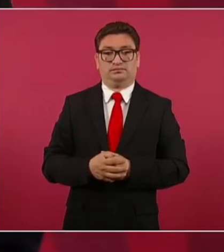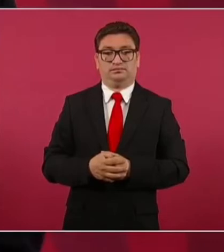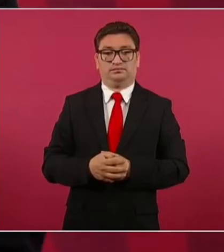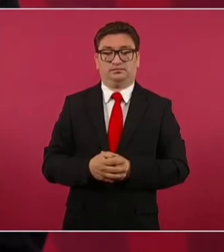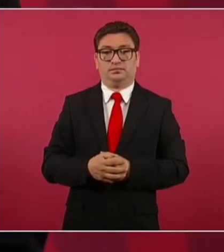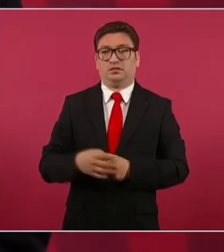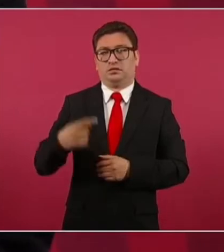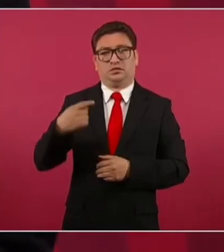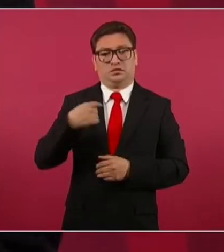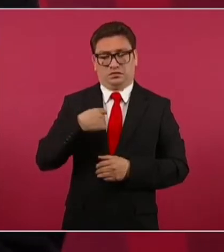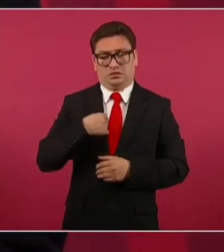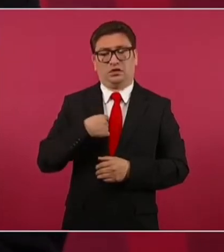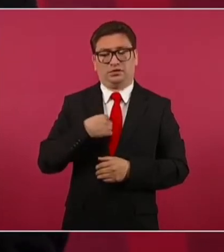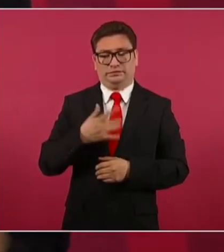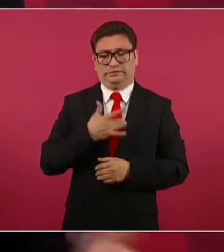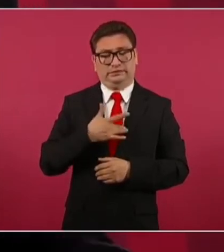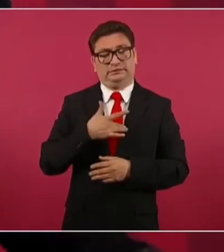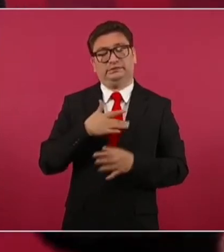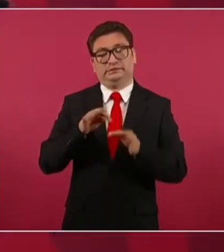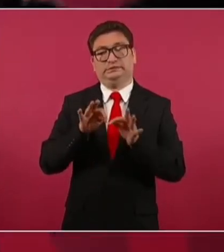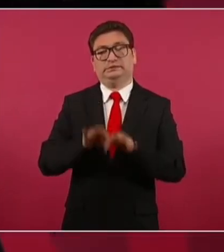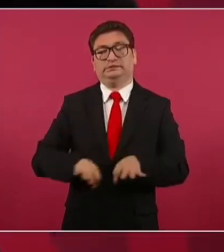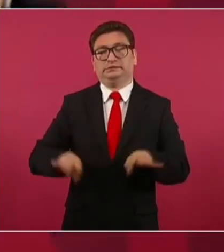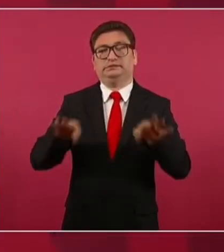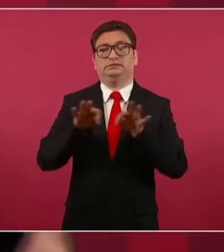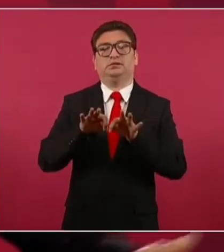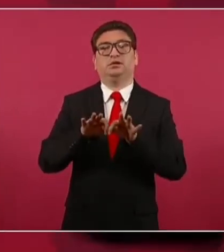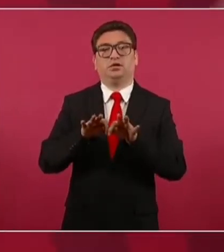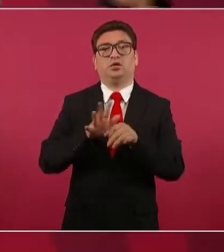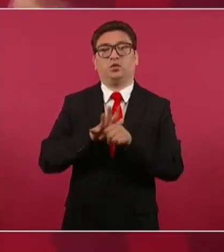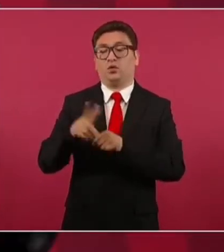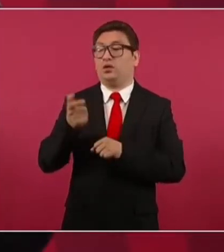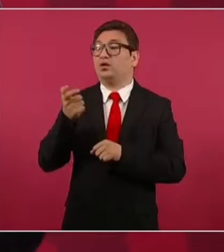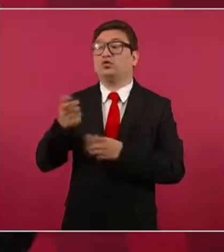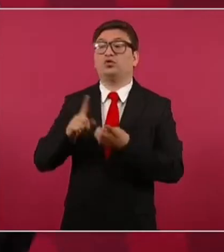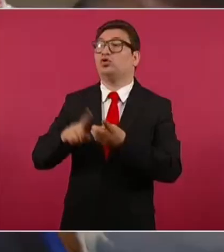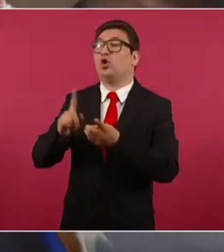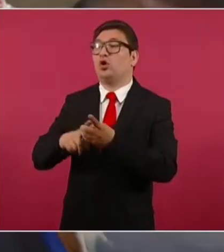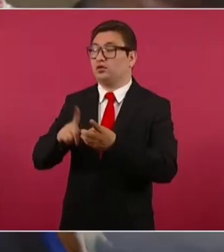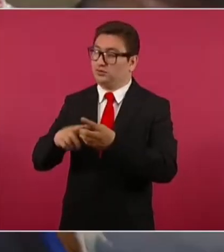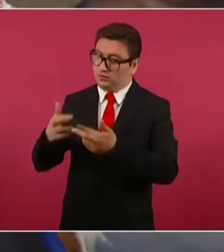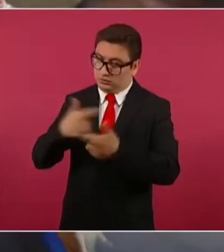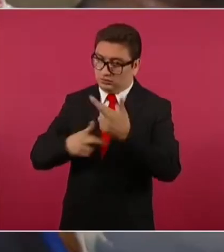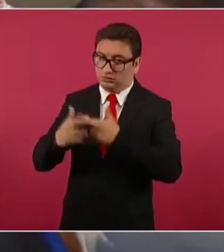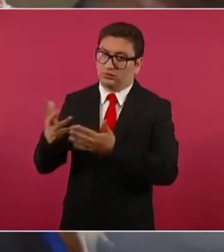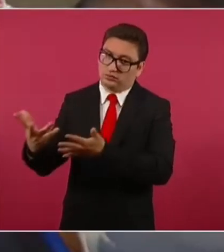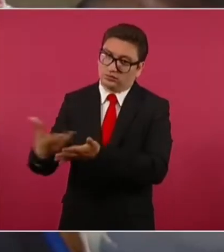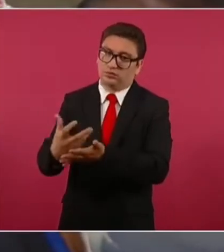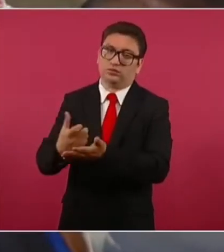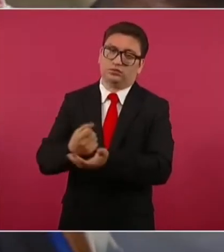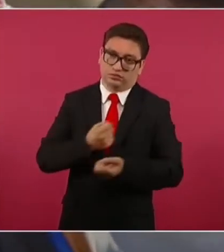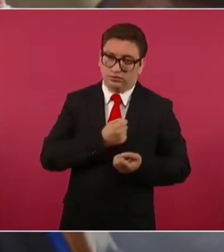Y a mí me importa mucho el que se devuelva el dinero, que es del pueblo.